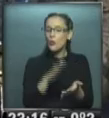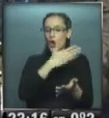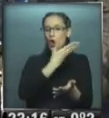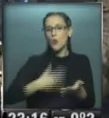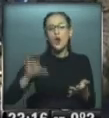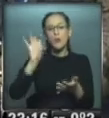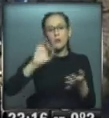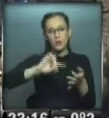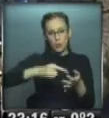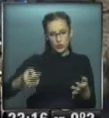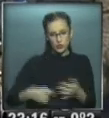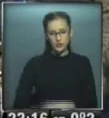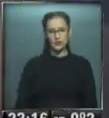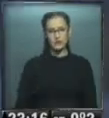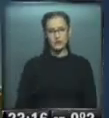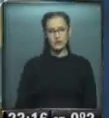de la Provincia de Buenos Aires.